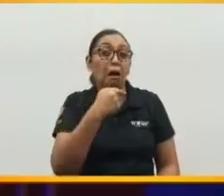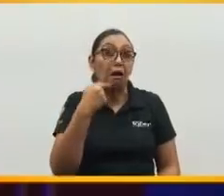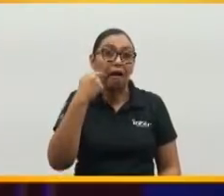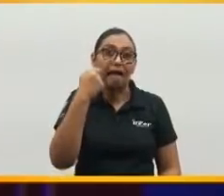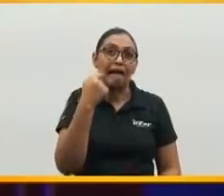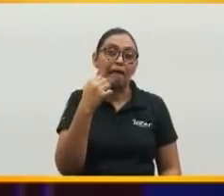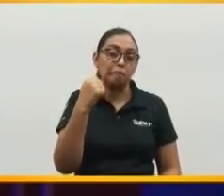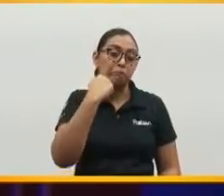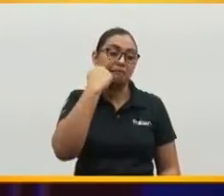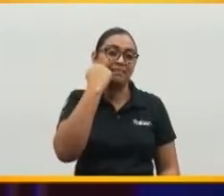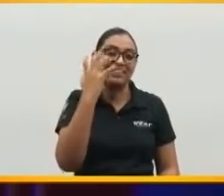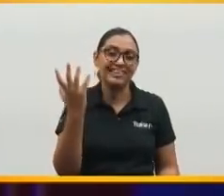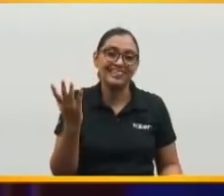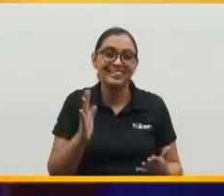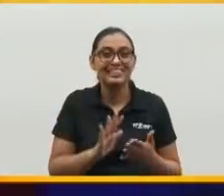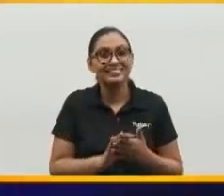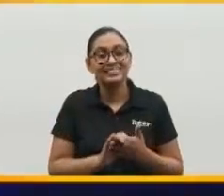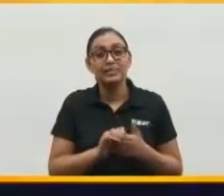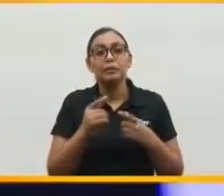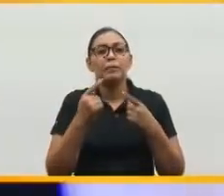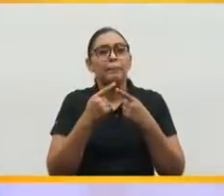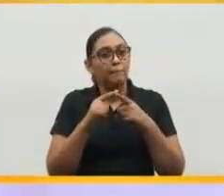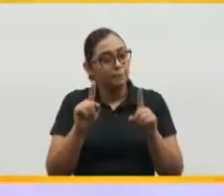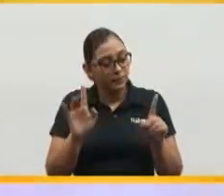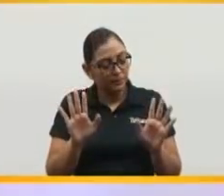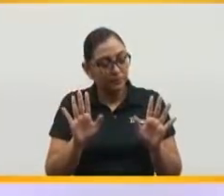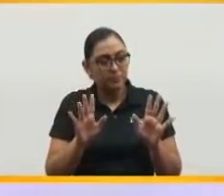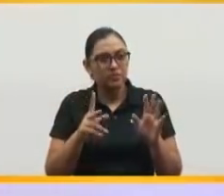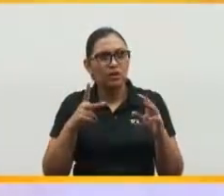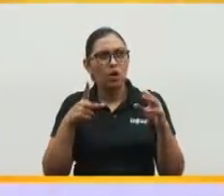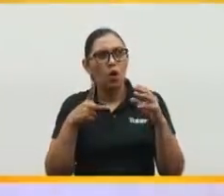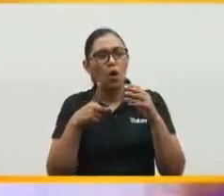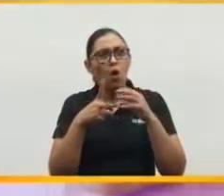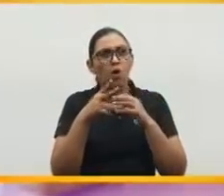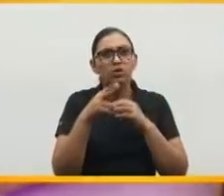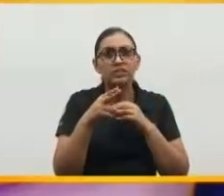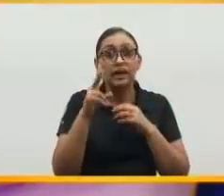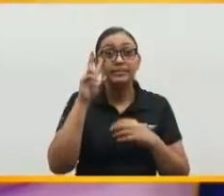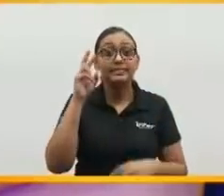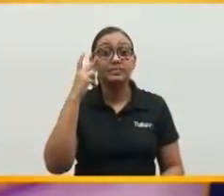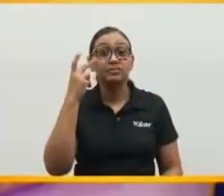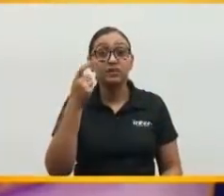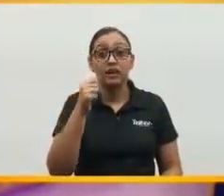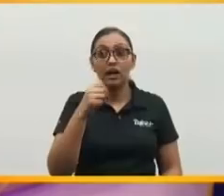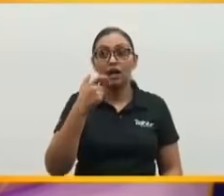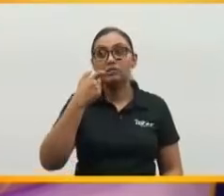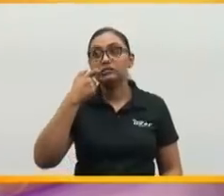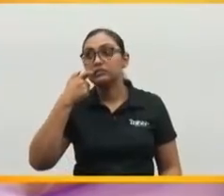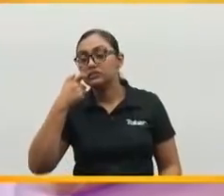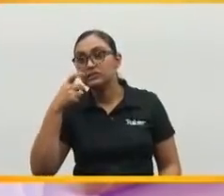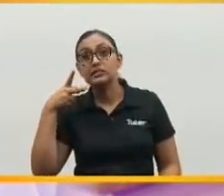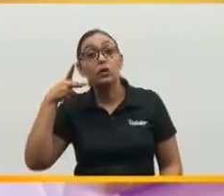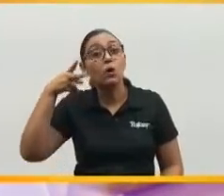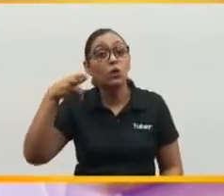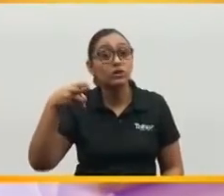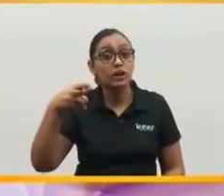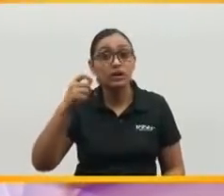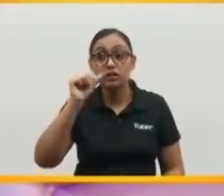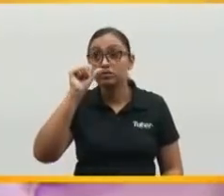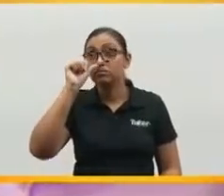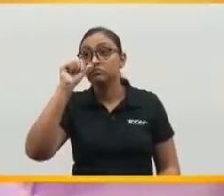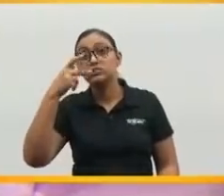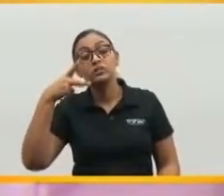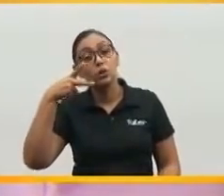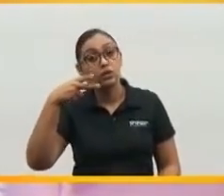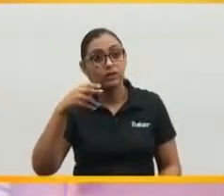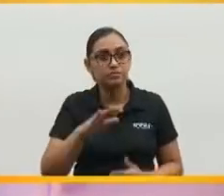haberse portado mal. Pero un rompimiento es poder cortar una adicción. Yo me siento muy contento por los últimos meses, no sé ni cuántos